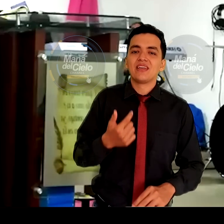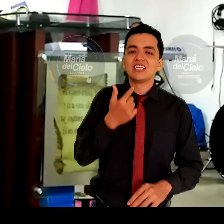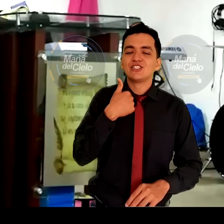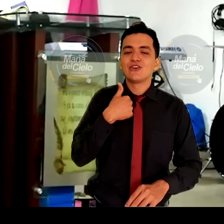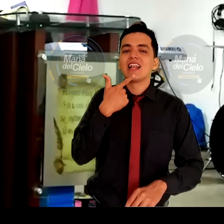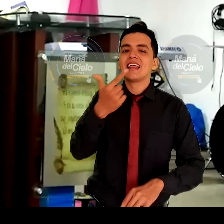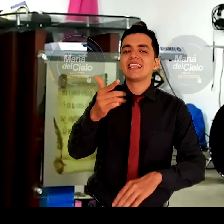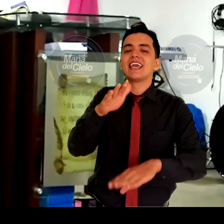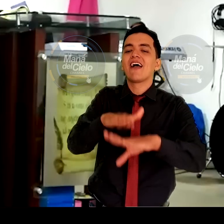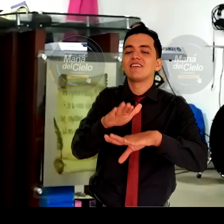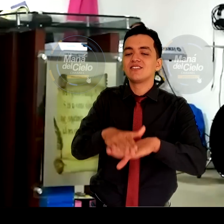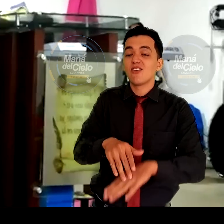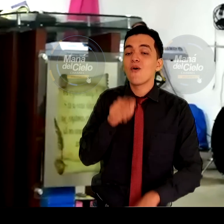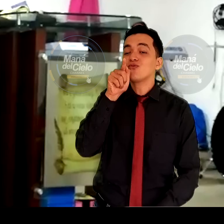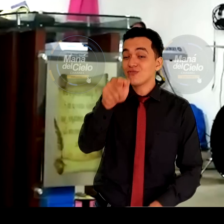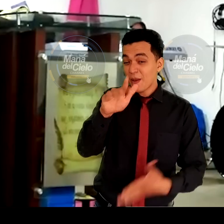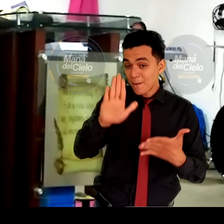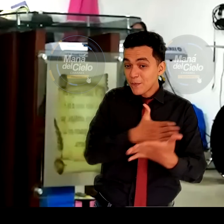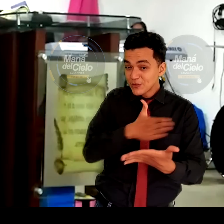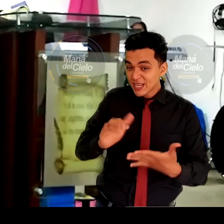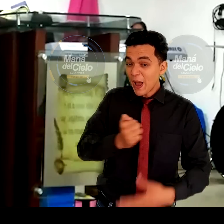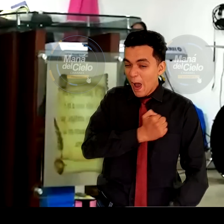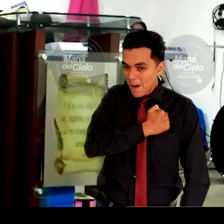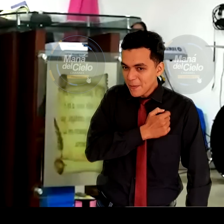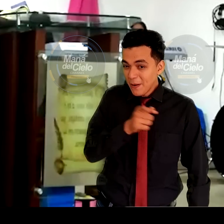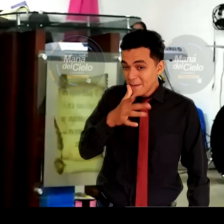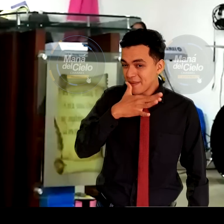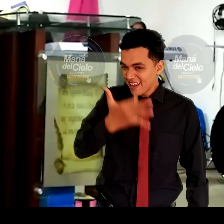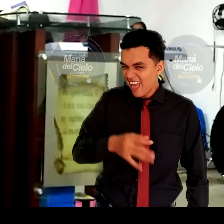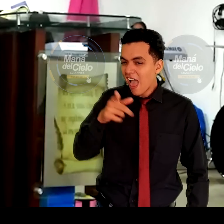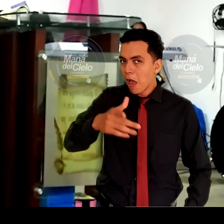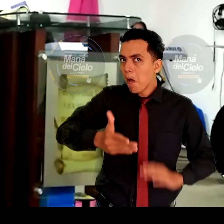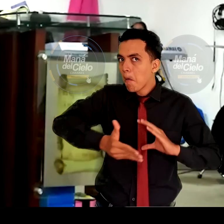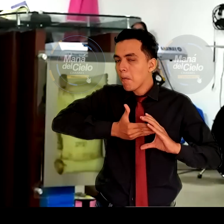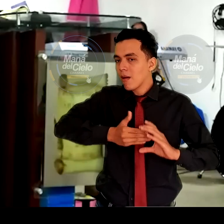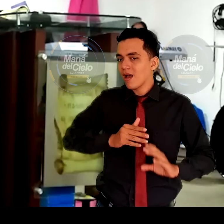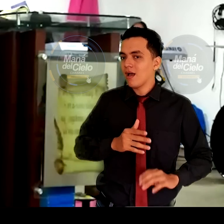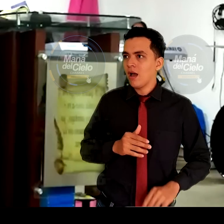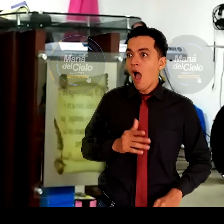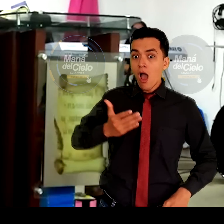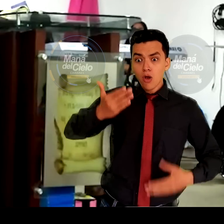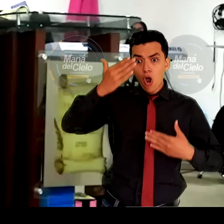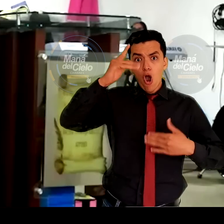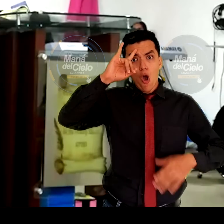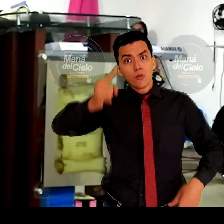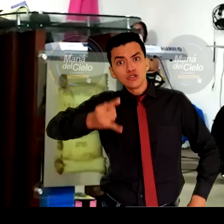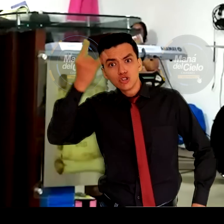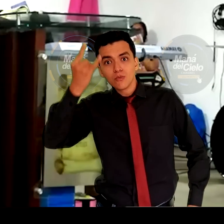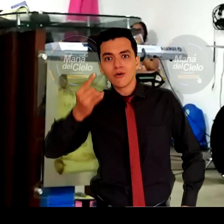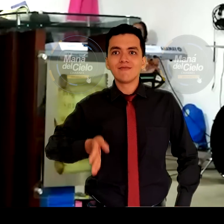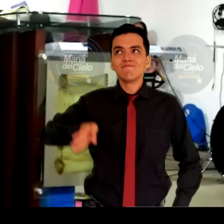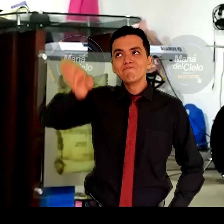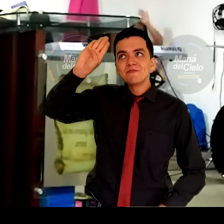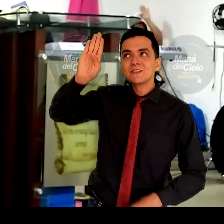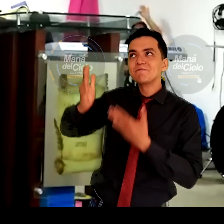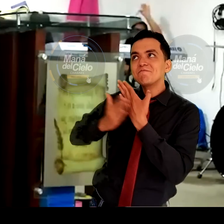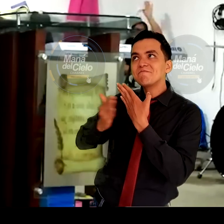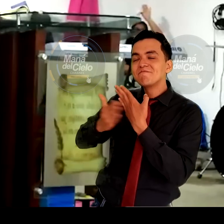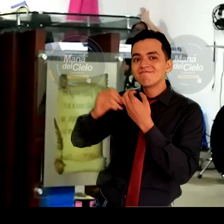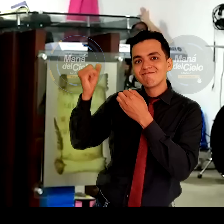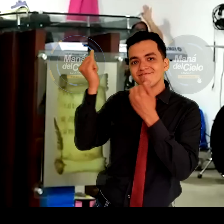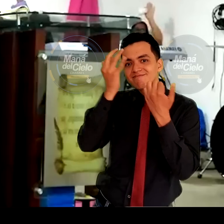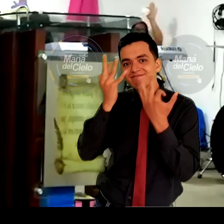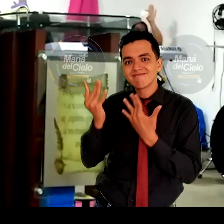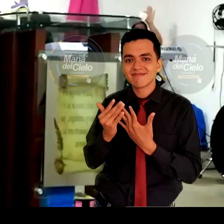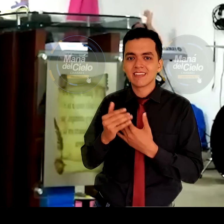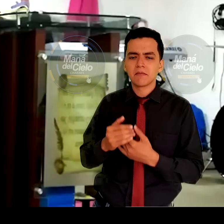Espíritu Santo, mi amor. Aquí no va a haber juguete, aquí no va a haber castigo, aquí lo que va a haber es oración, porque hay uno que libera, hay uno